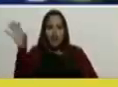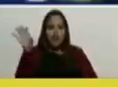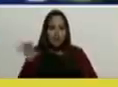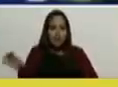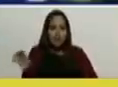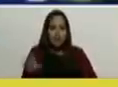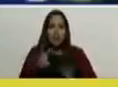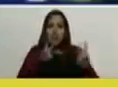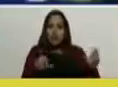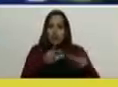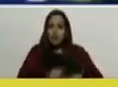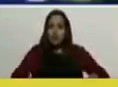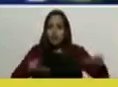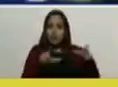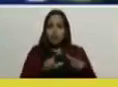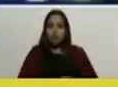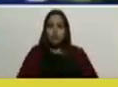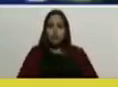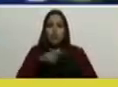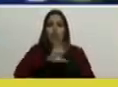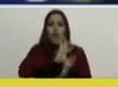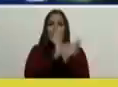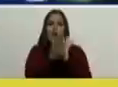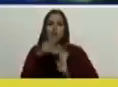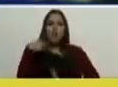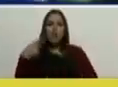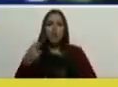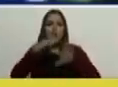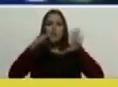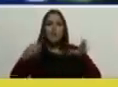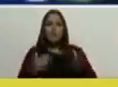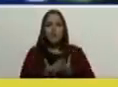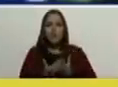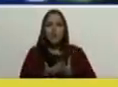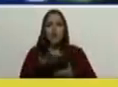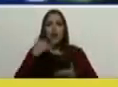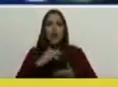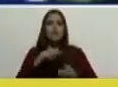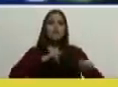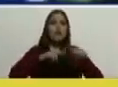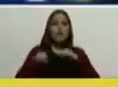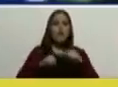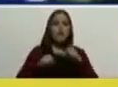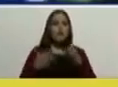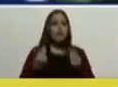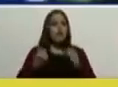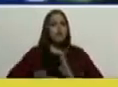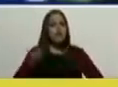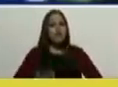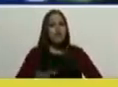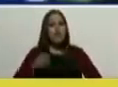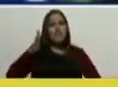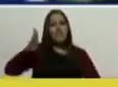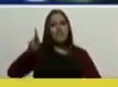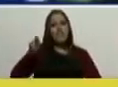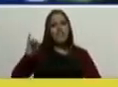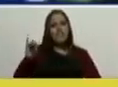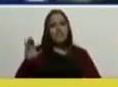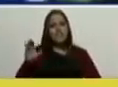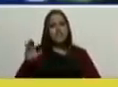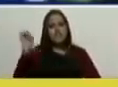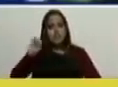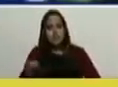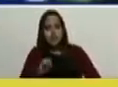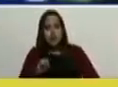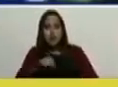regiones. En esa nueva geopolítica mundial ha surgido un movimiento muy importante, los BRICS.